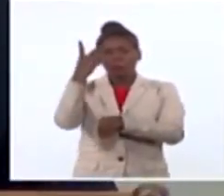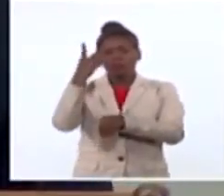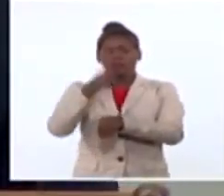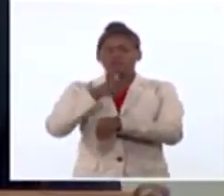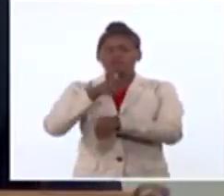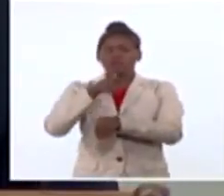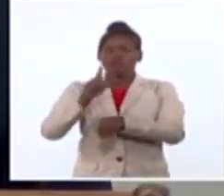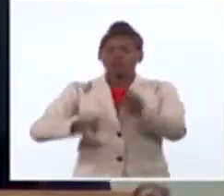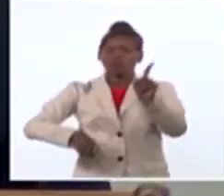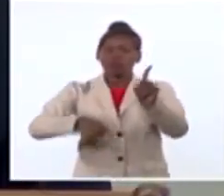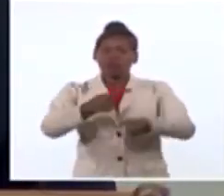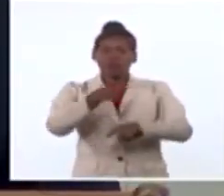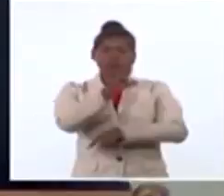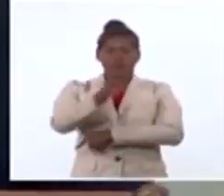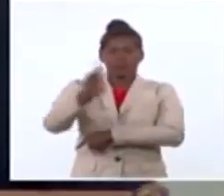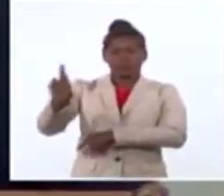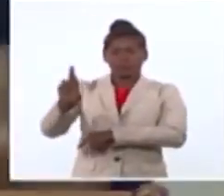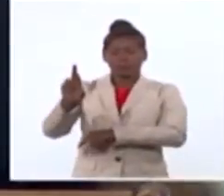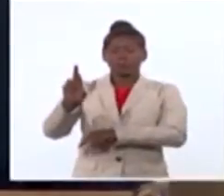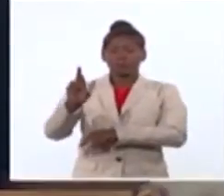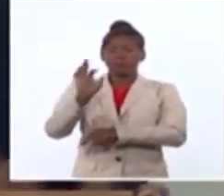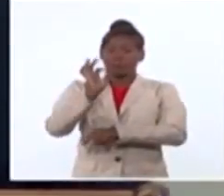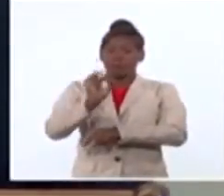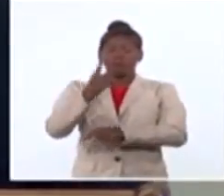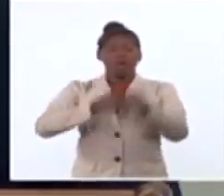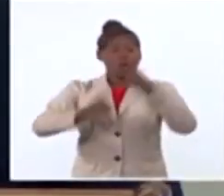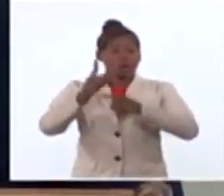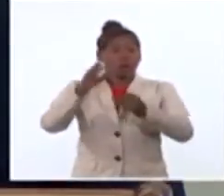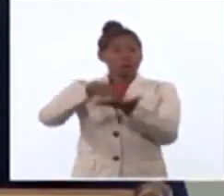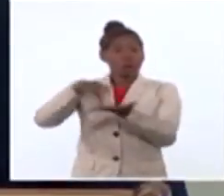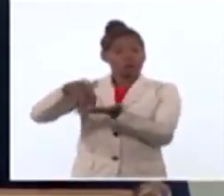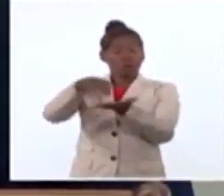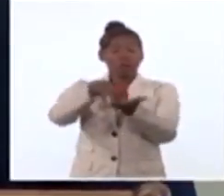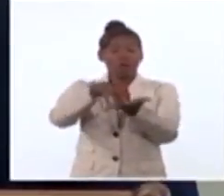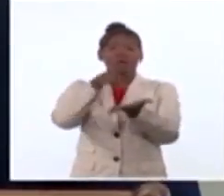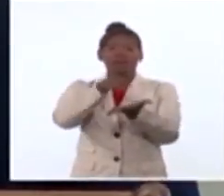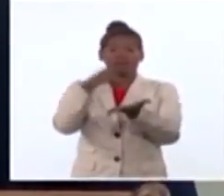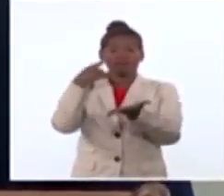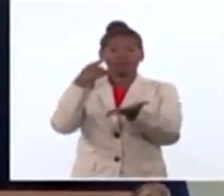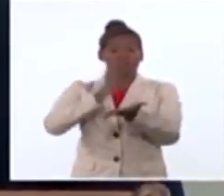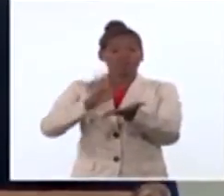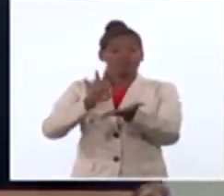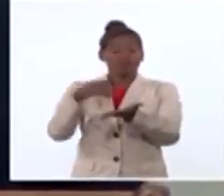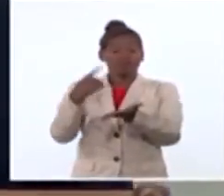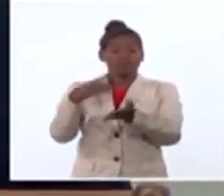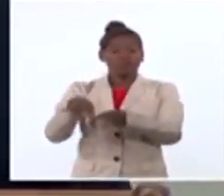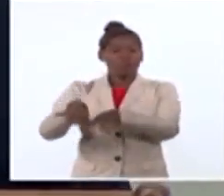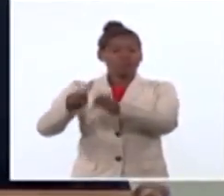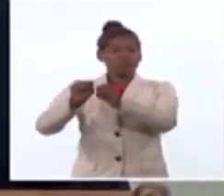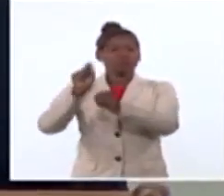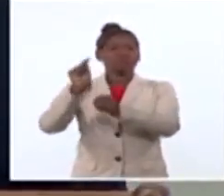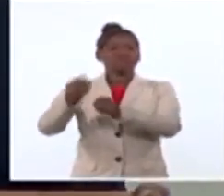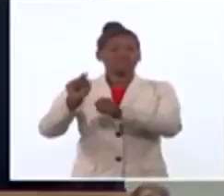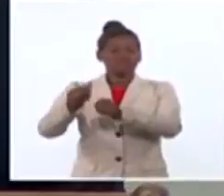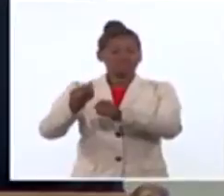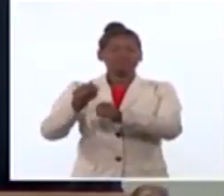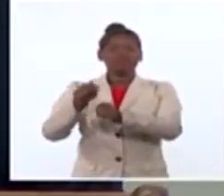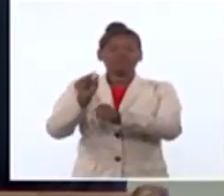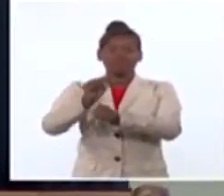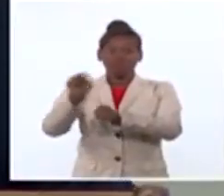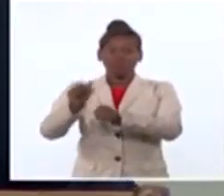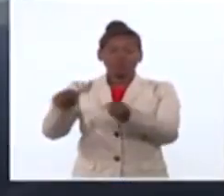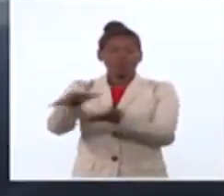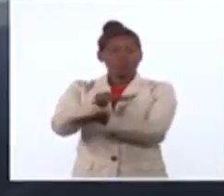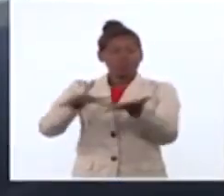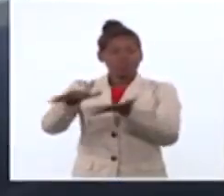acreditada en La Habana, vaya a echar a perder este momento de alegría de nuestro